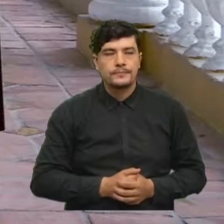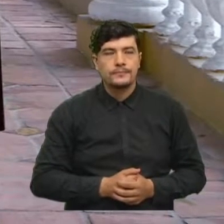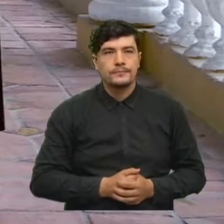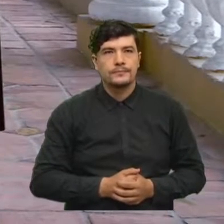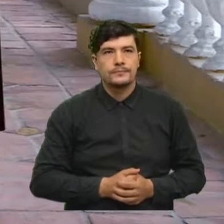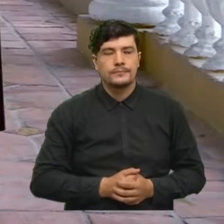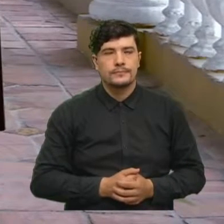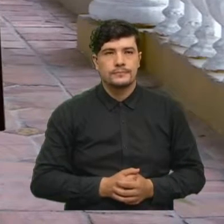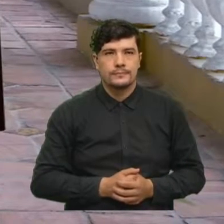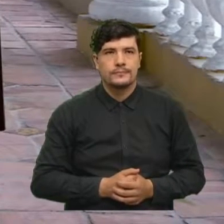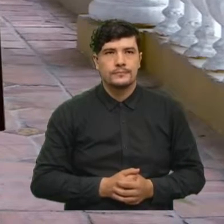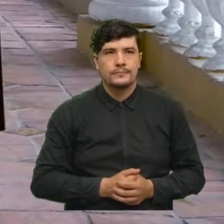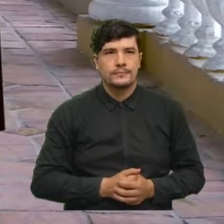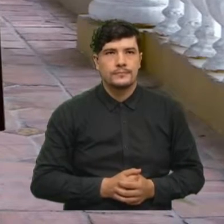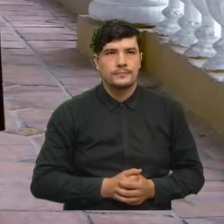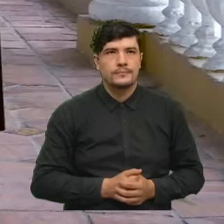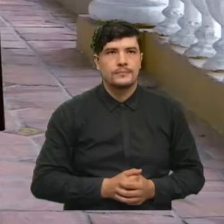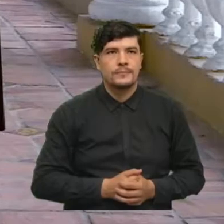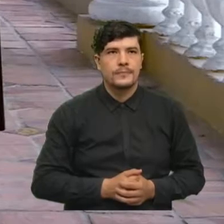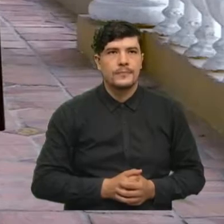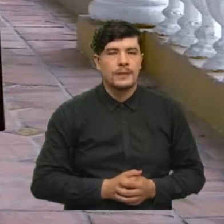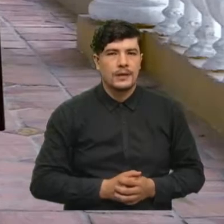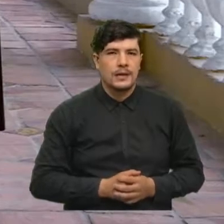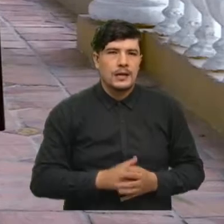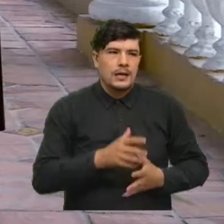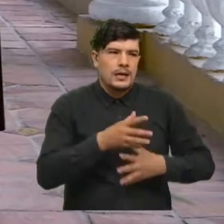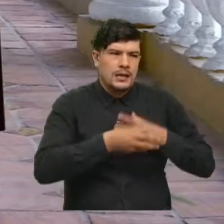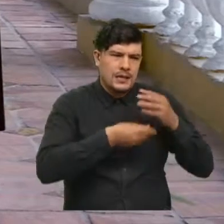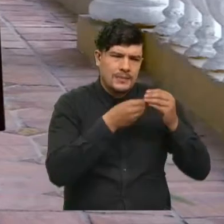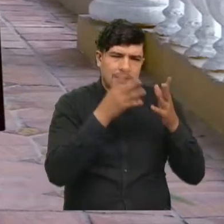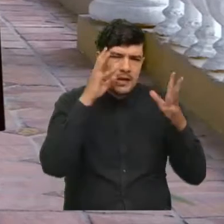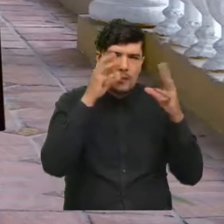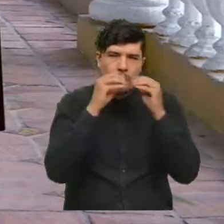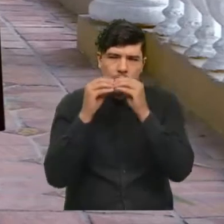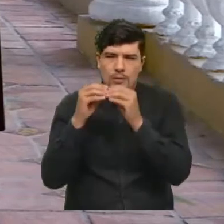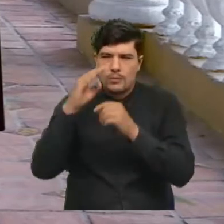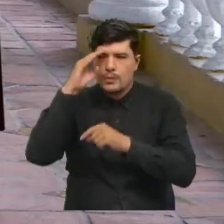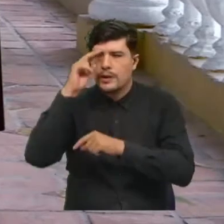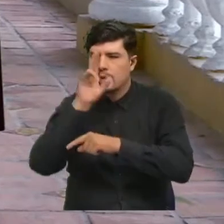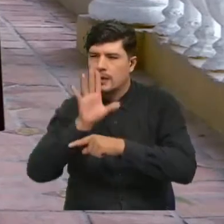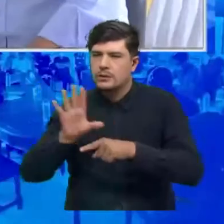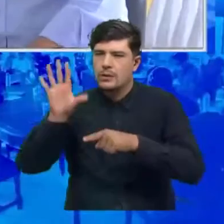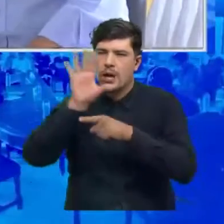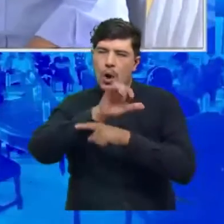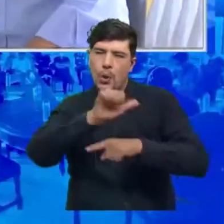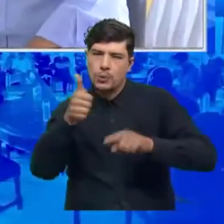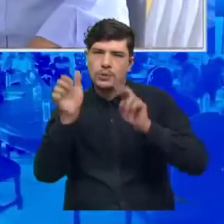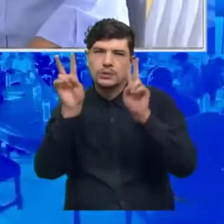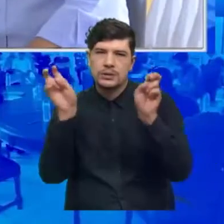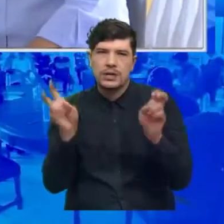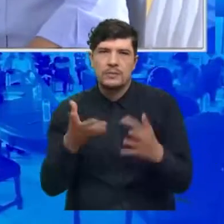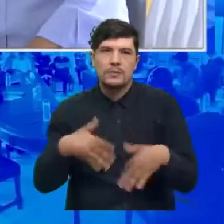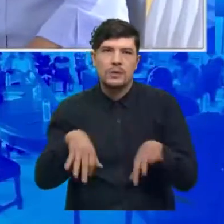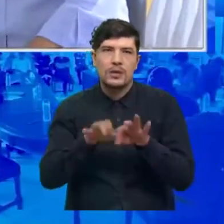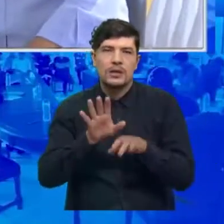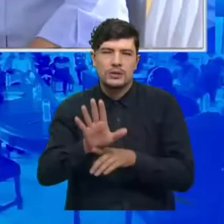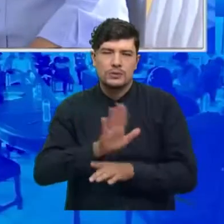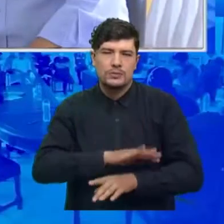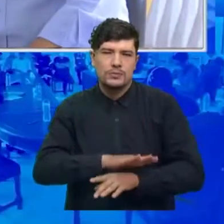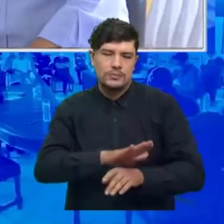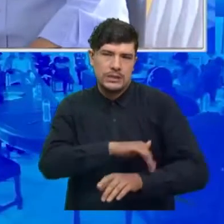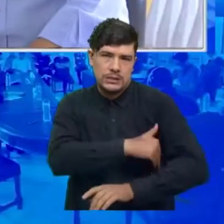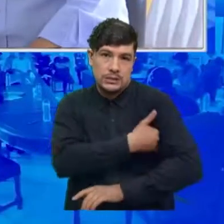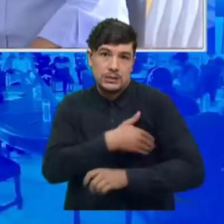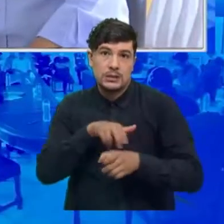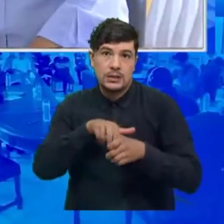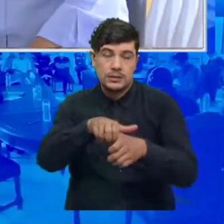deben hacer aquí en el área metropolitana con la policía para que hayan mayores controles sino también unos temas importantes ante el ministerio de transporte que